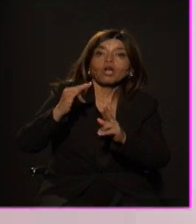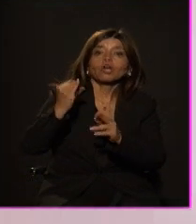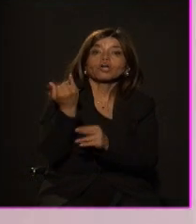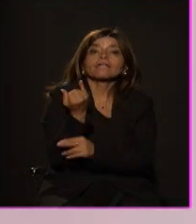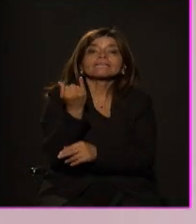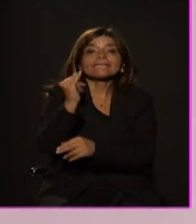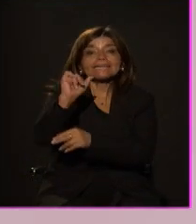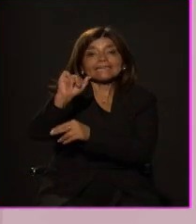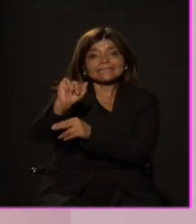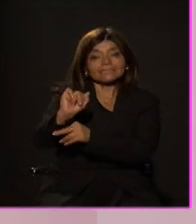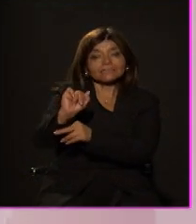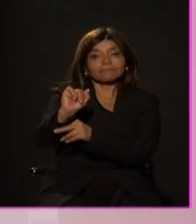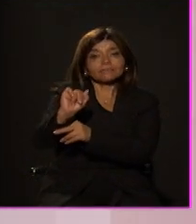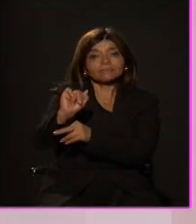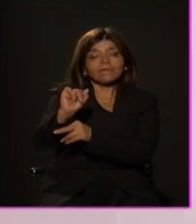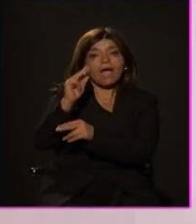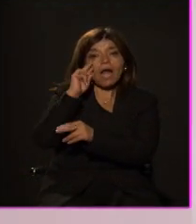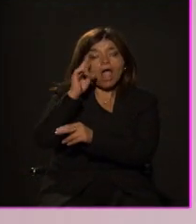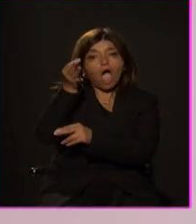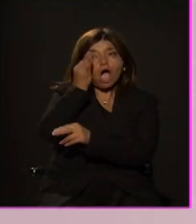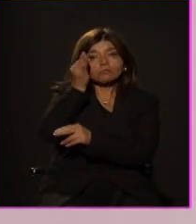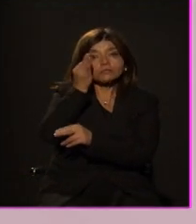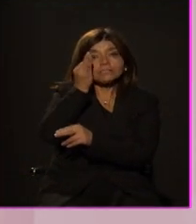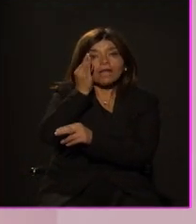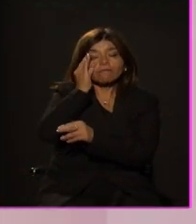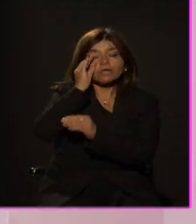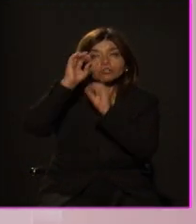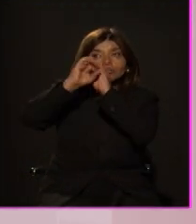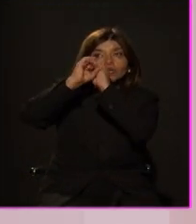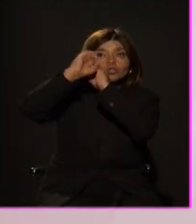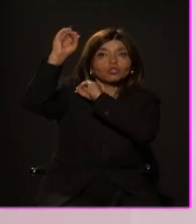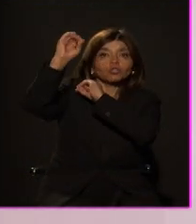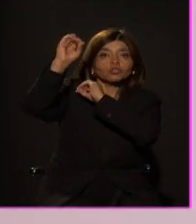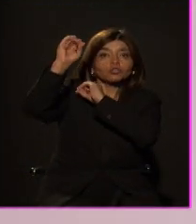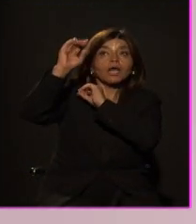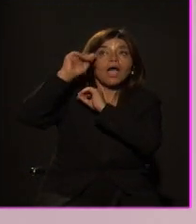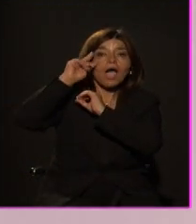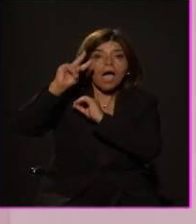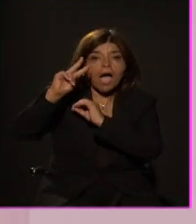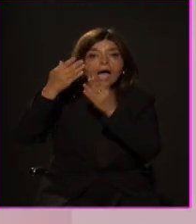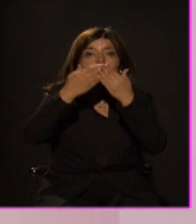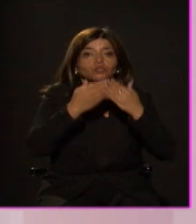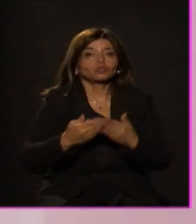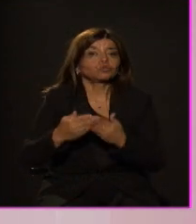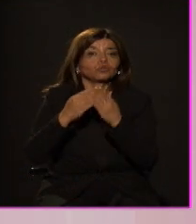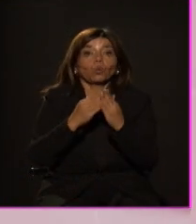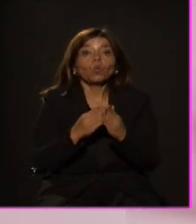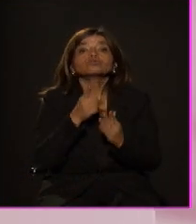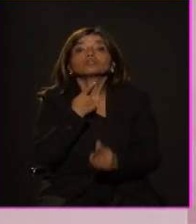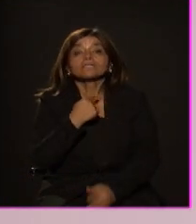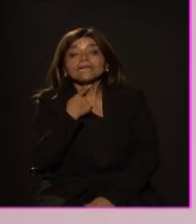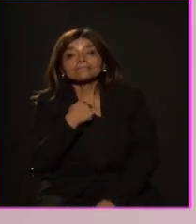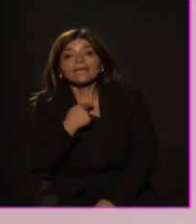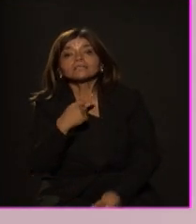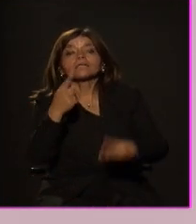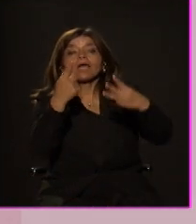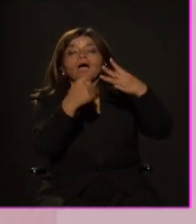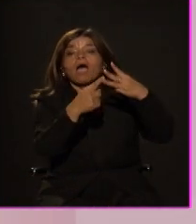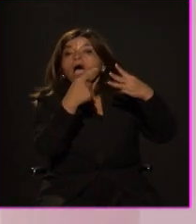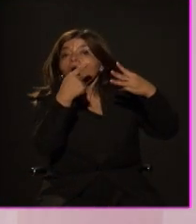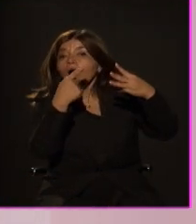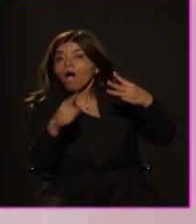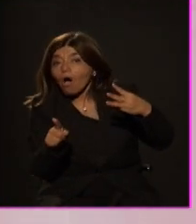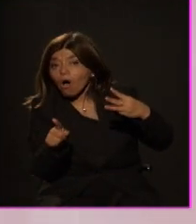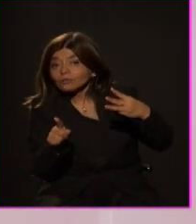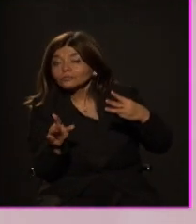observaciones en otro telescopio, por ejemplo, basado en lo que le parecía interesante o no a ese agente. Y tal vez otro agente en la mañana